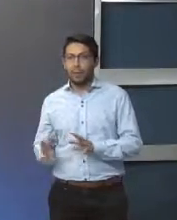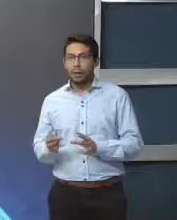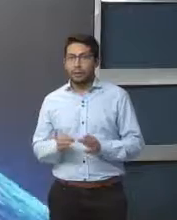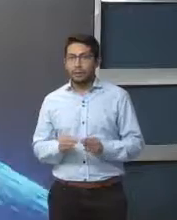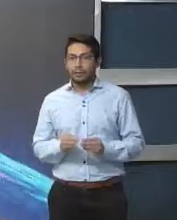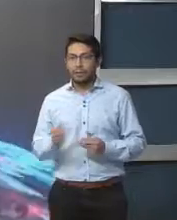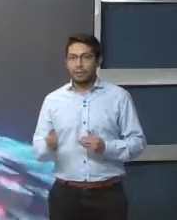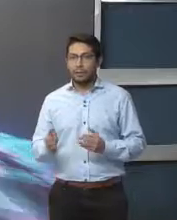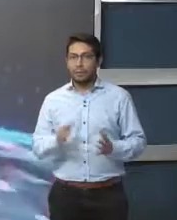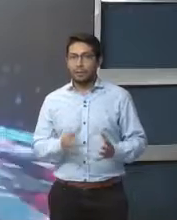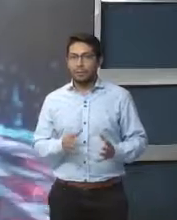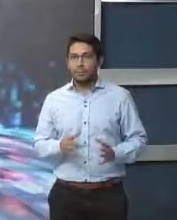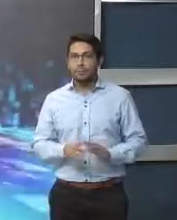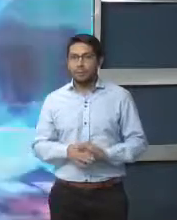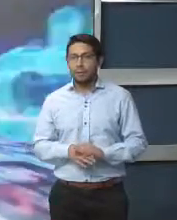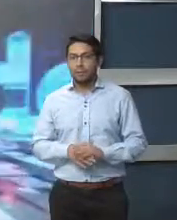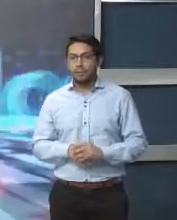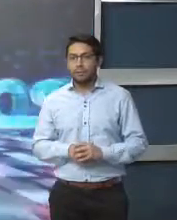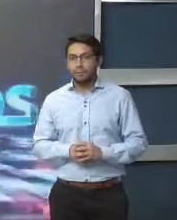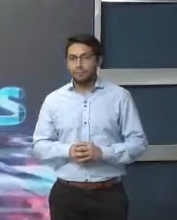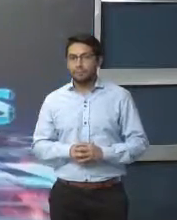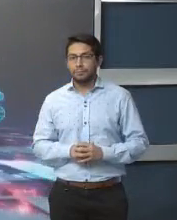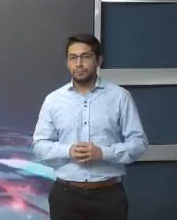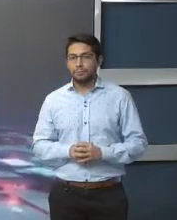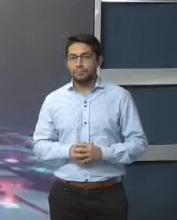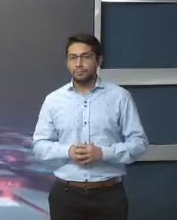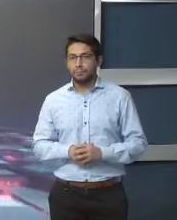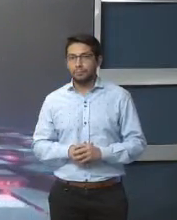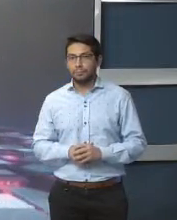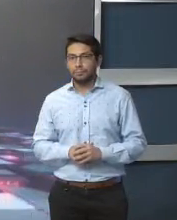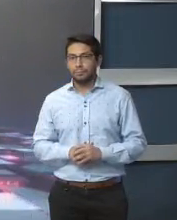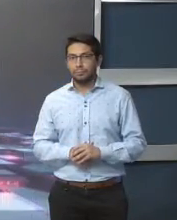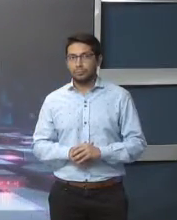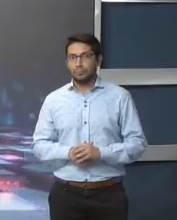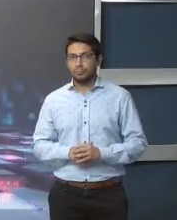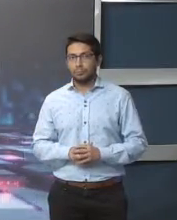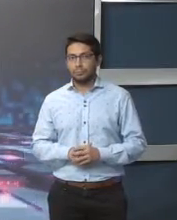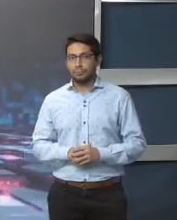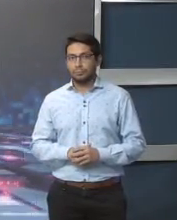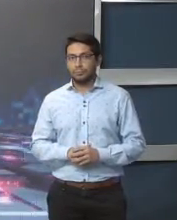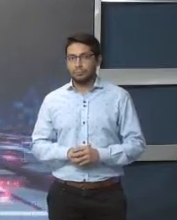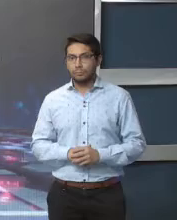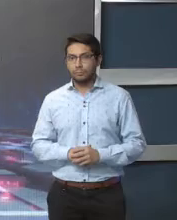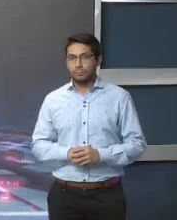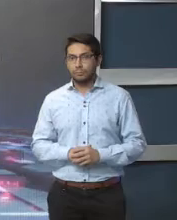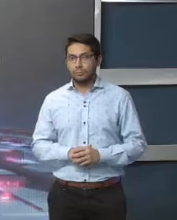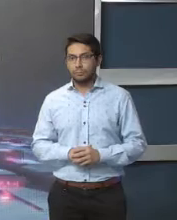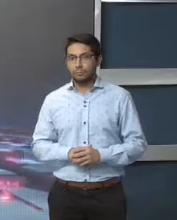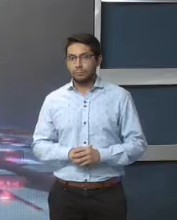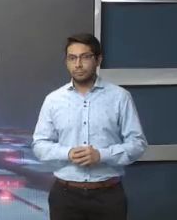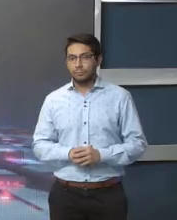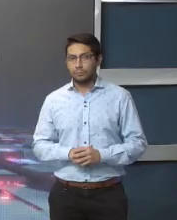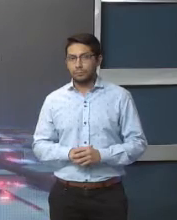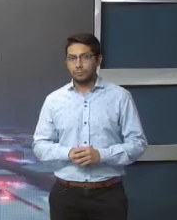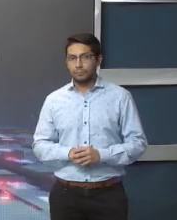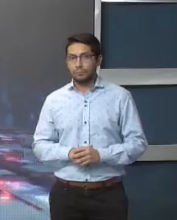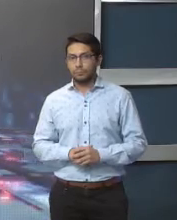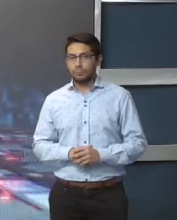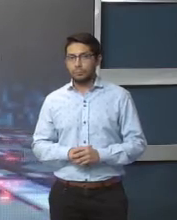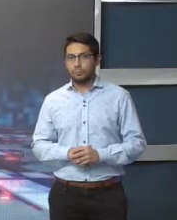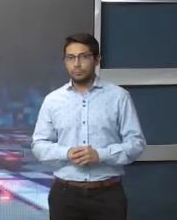virtual, se van a dividir. Exacto, exacto. Se va a continuar, lo que va a dar comienzo,